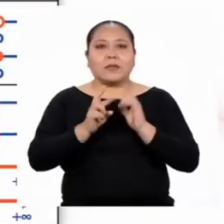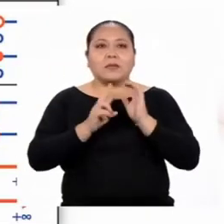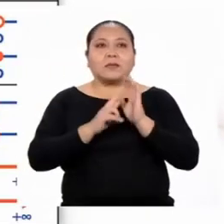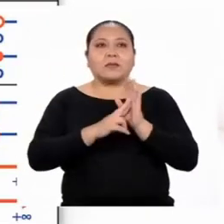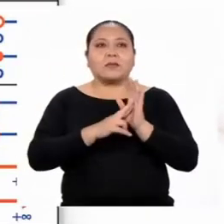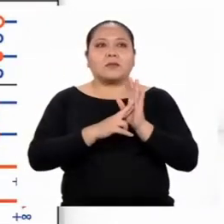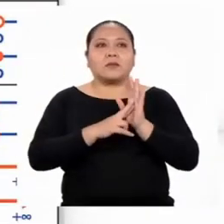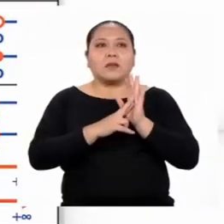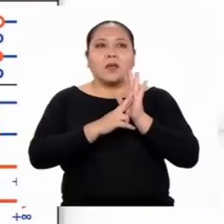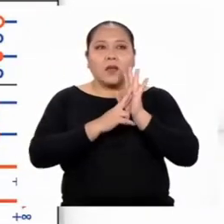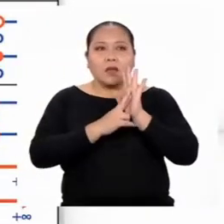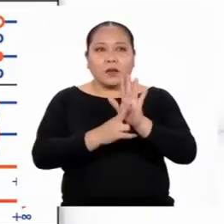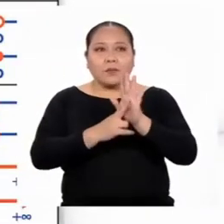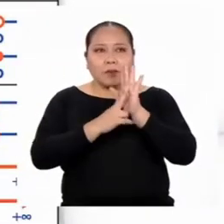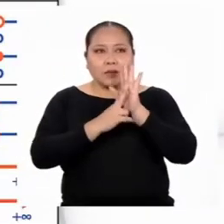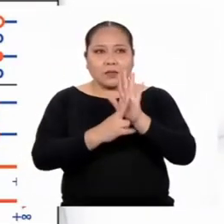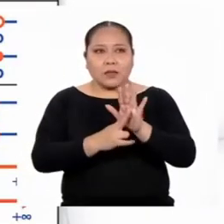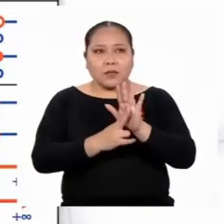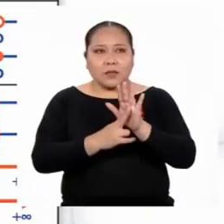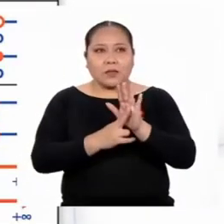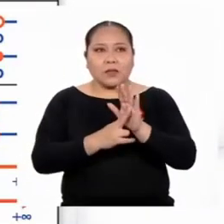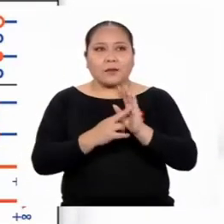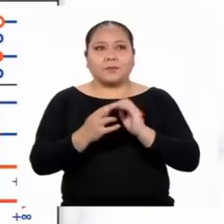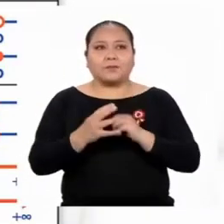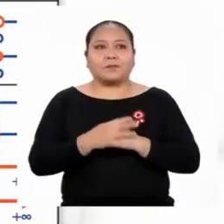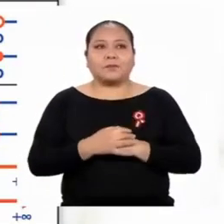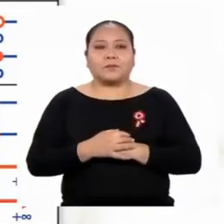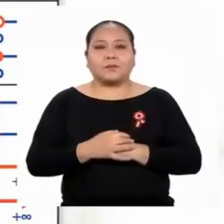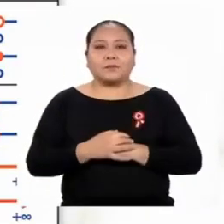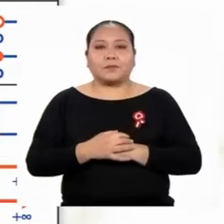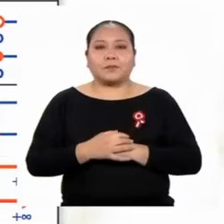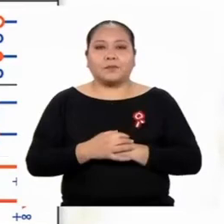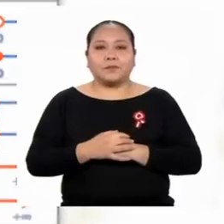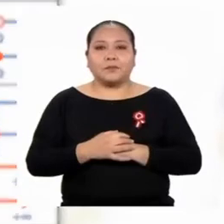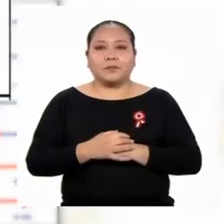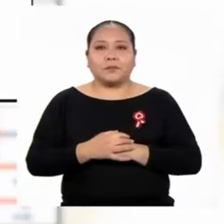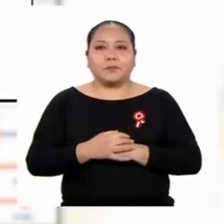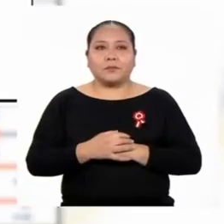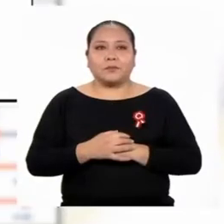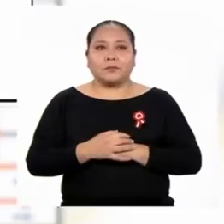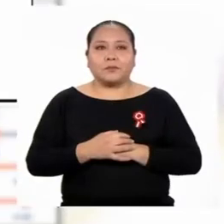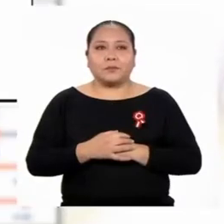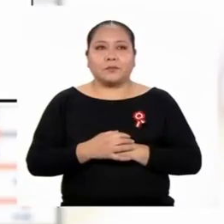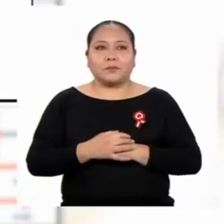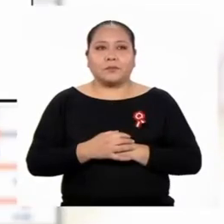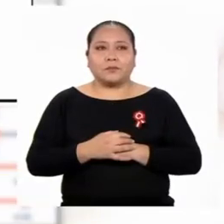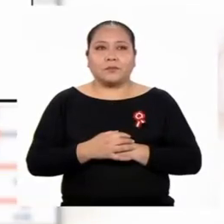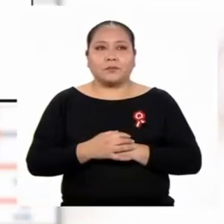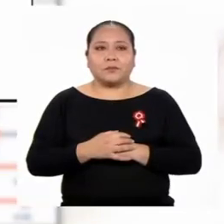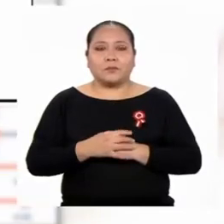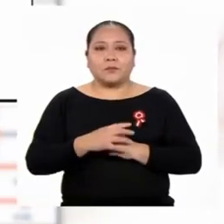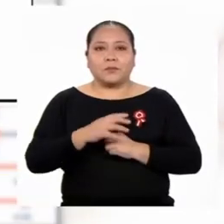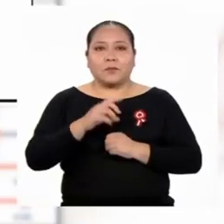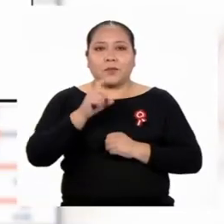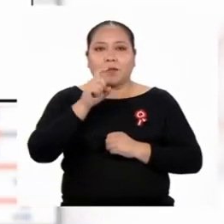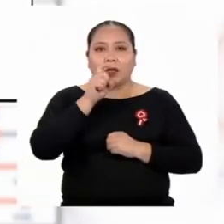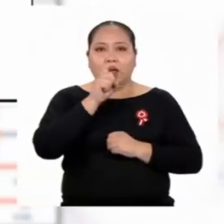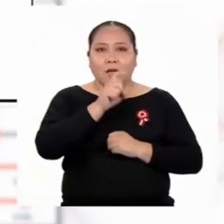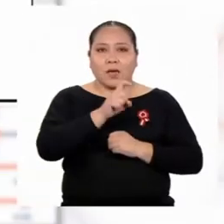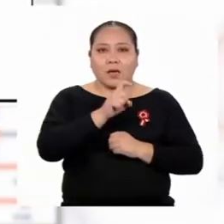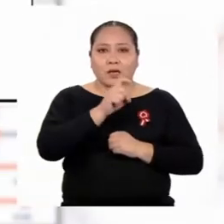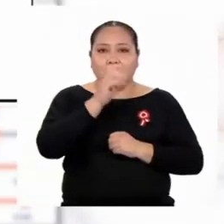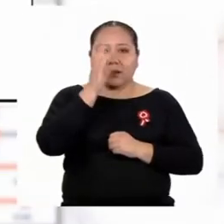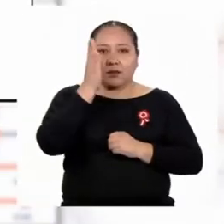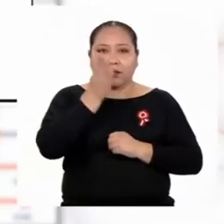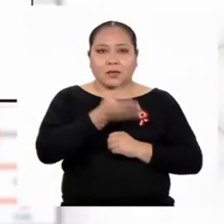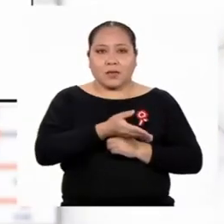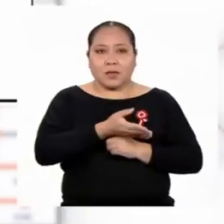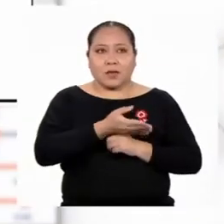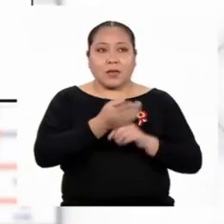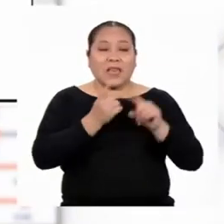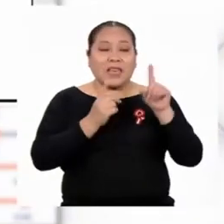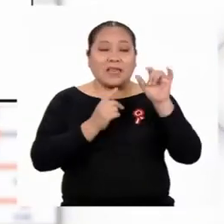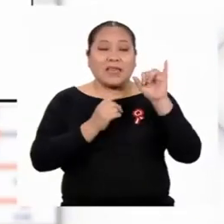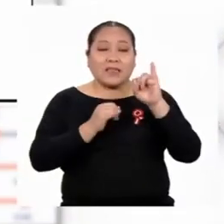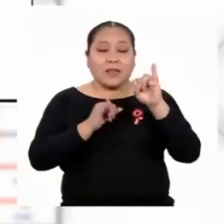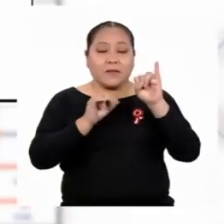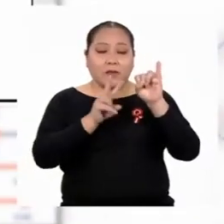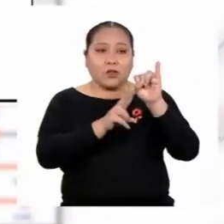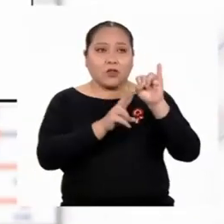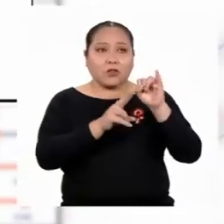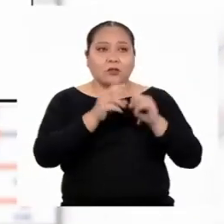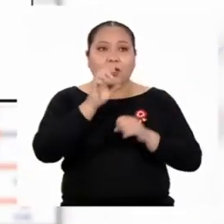en su forma conjuntista de la siguiente manera. Intervalo 2 es igual a X, tal que